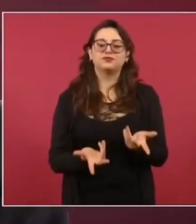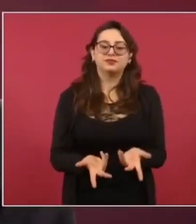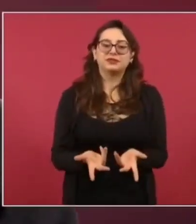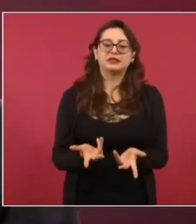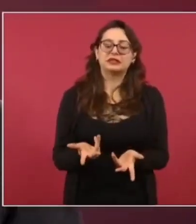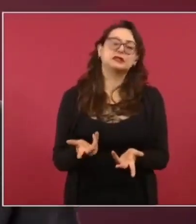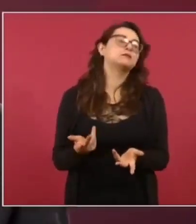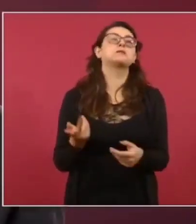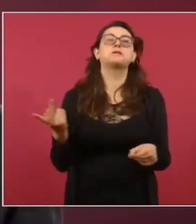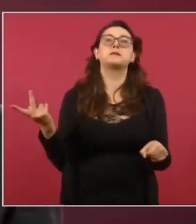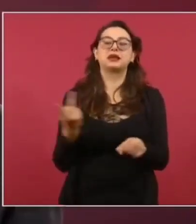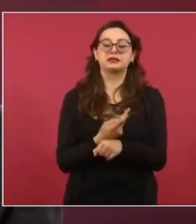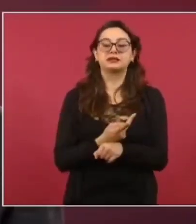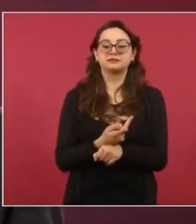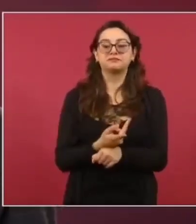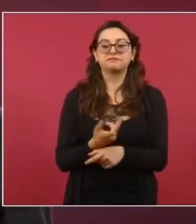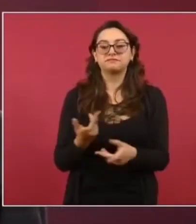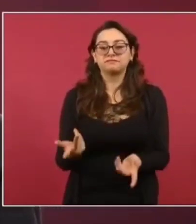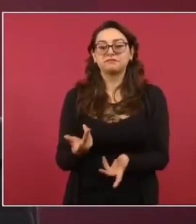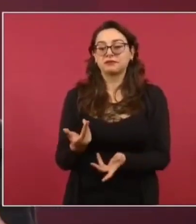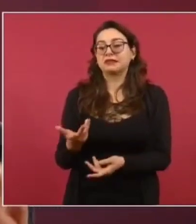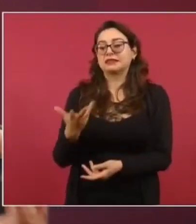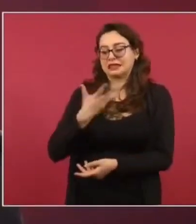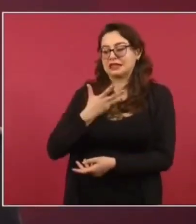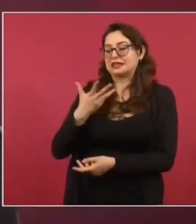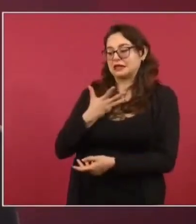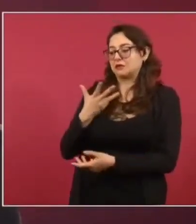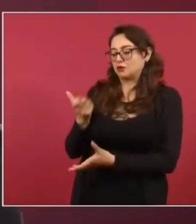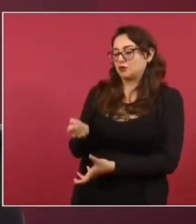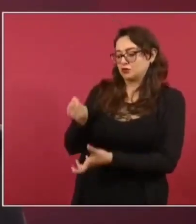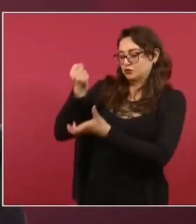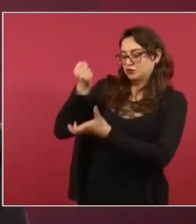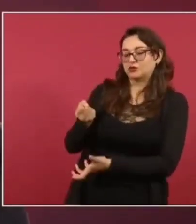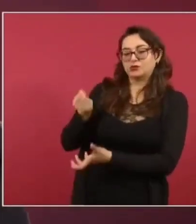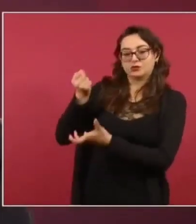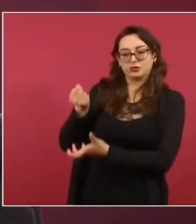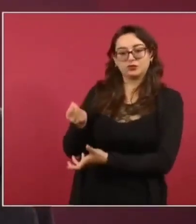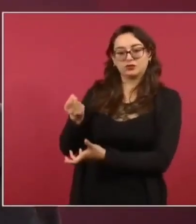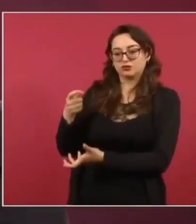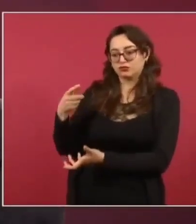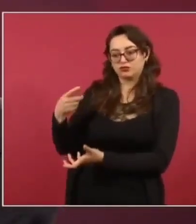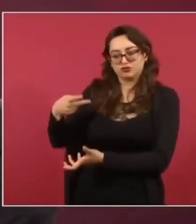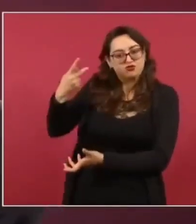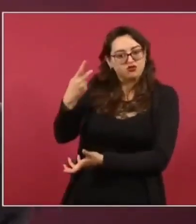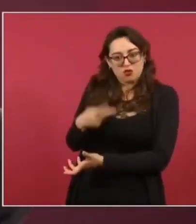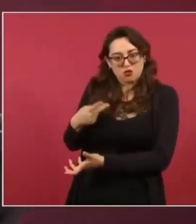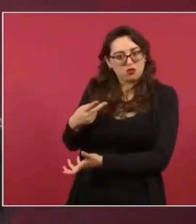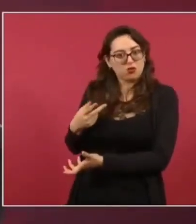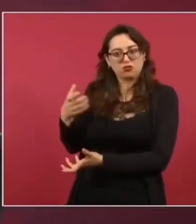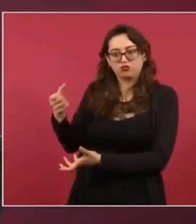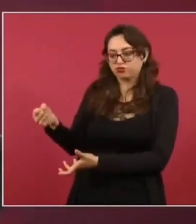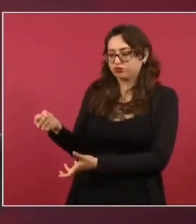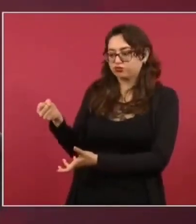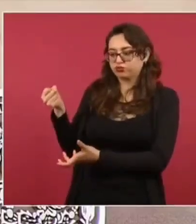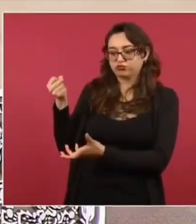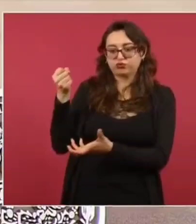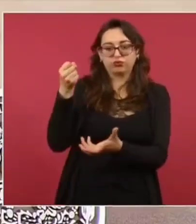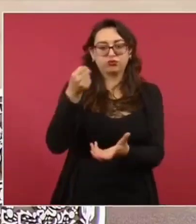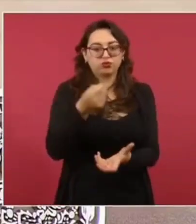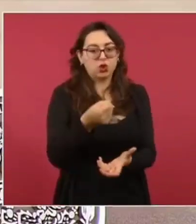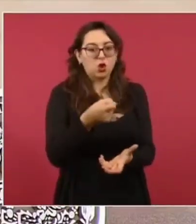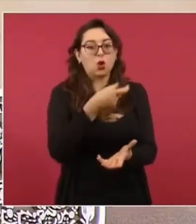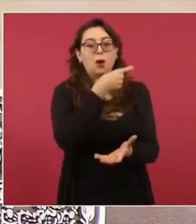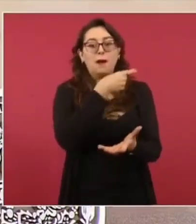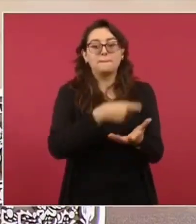Sacamos dinero de la chequera nuestra, no estamos recurriendo a deuda y estamos comprando un activo